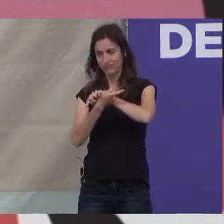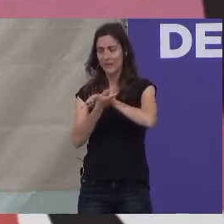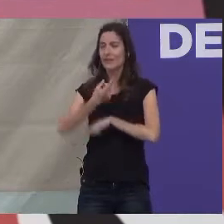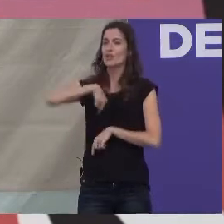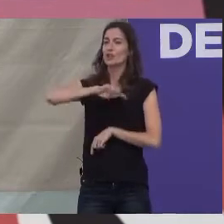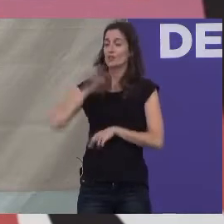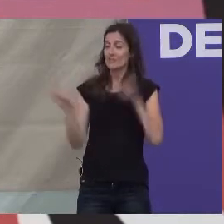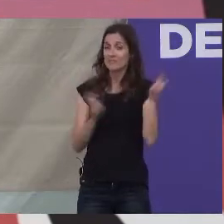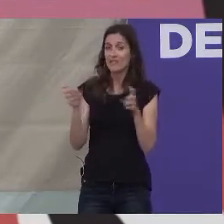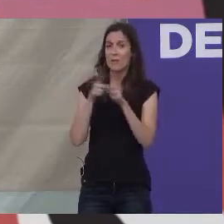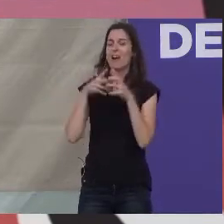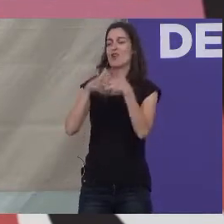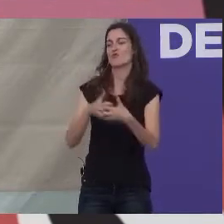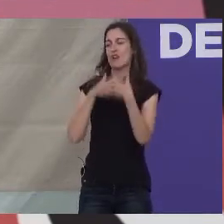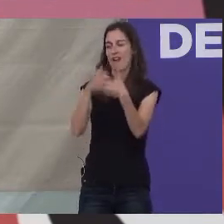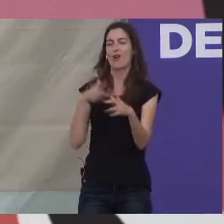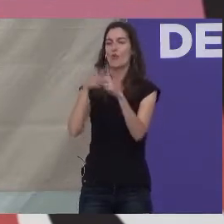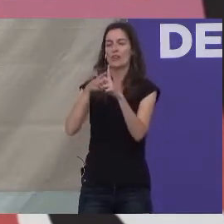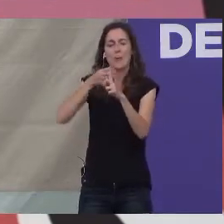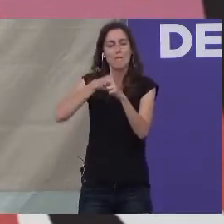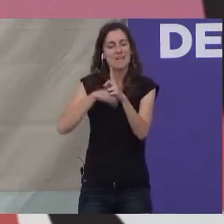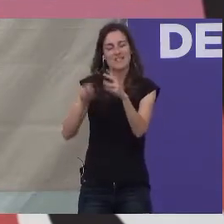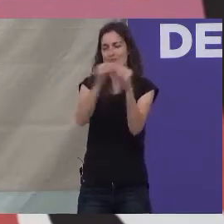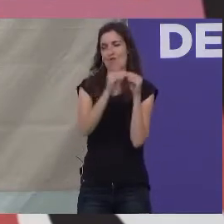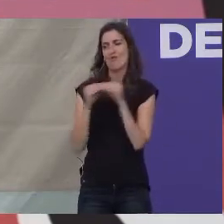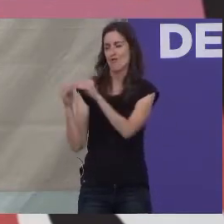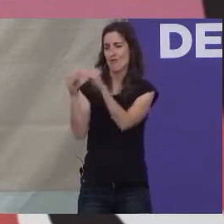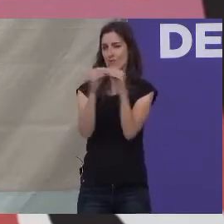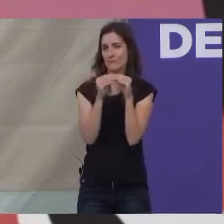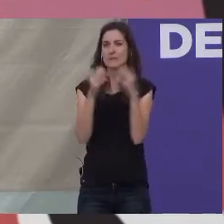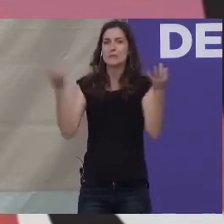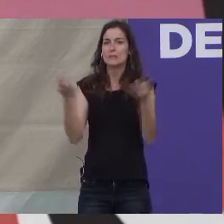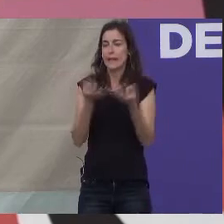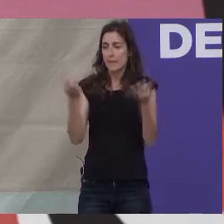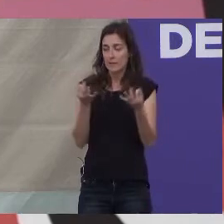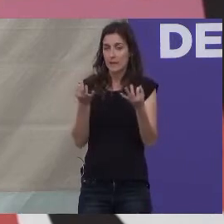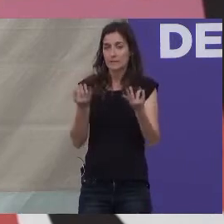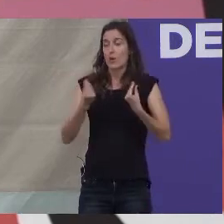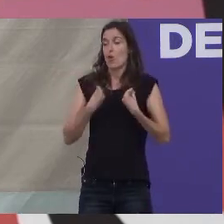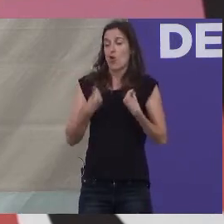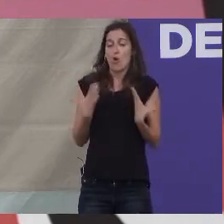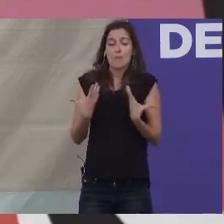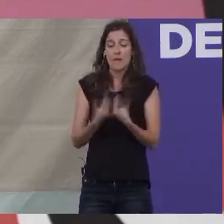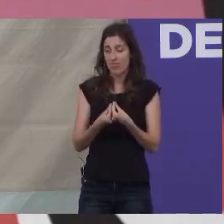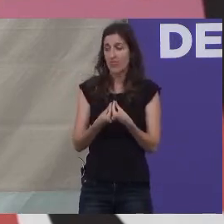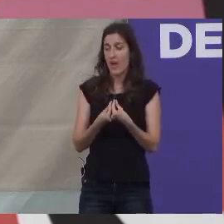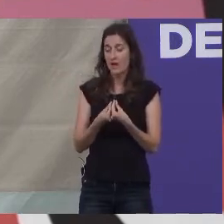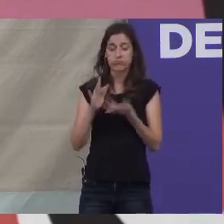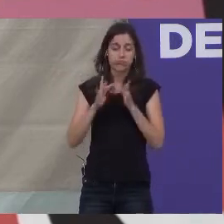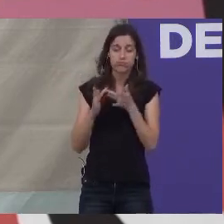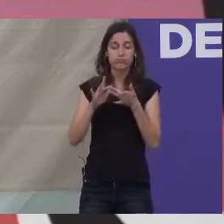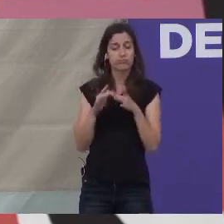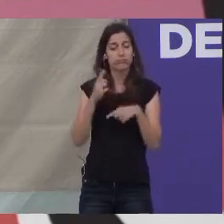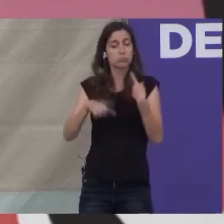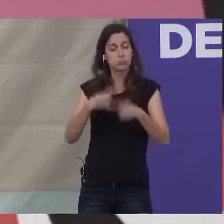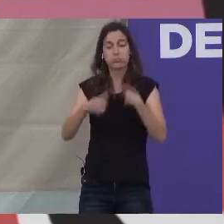venido todos a luchar y con el mismo objetivo. ¿Qué ocurre? Que en la convivencia, cuando todos estamos conviviendo,